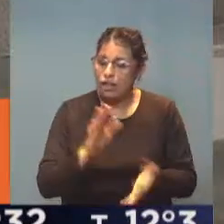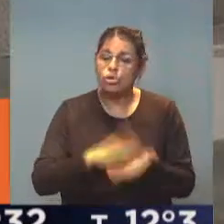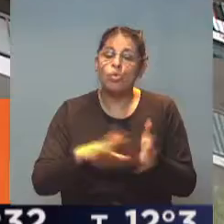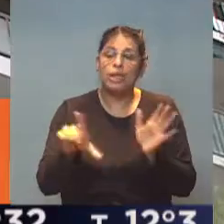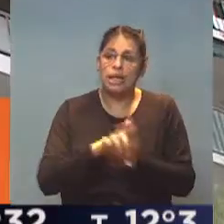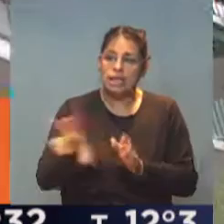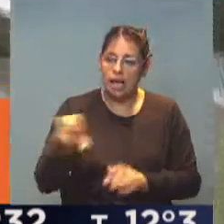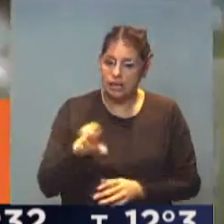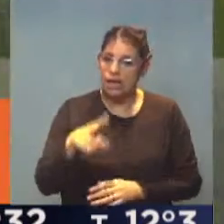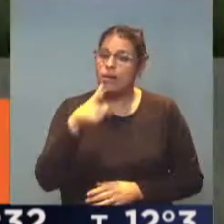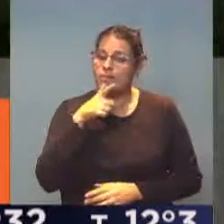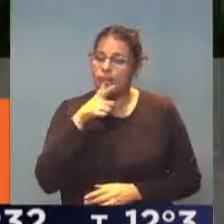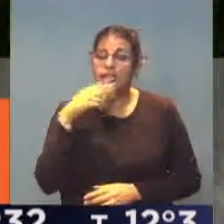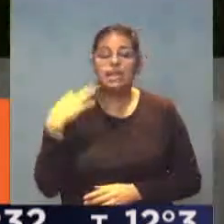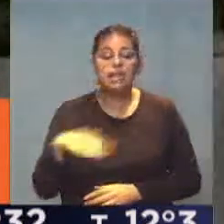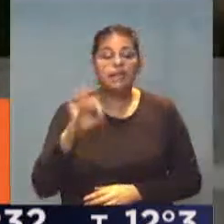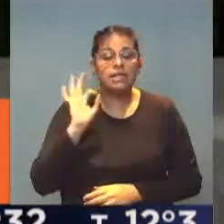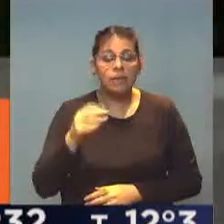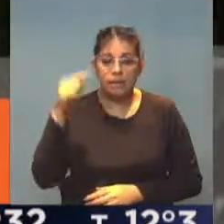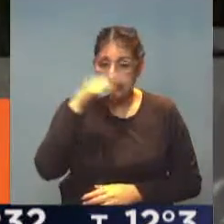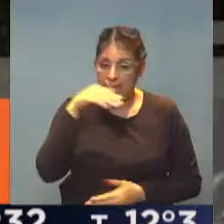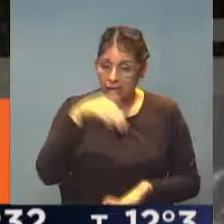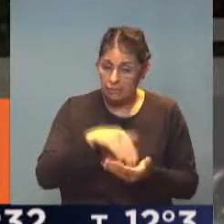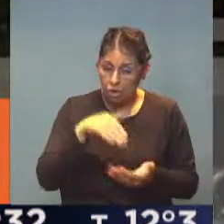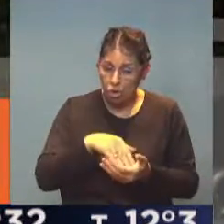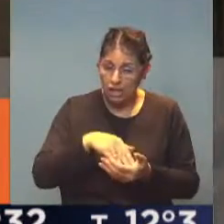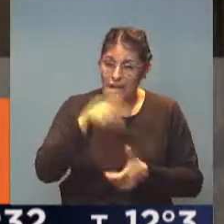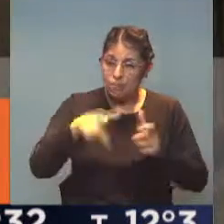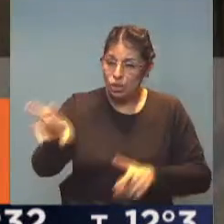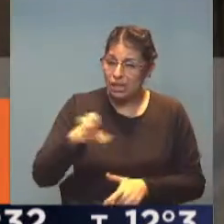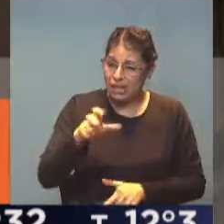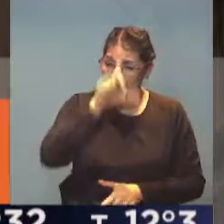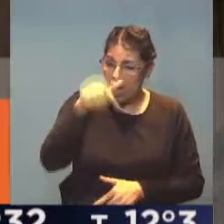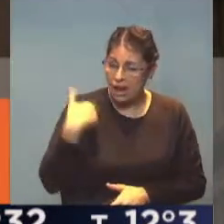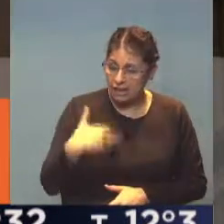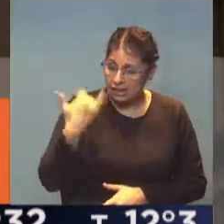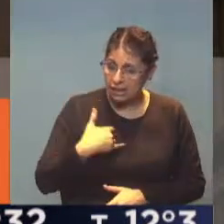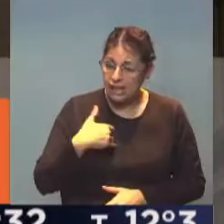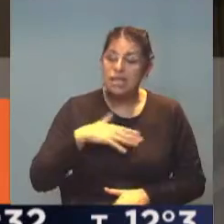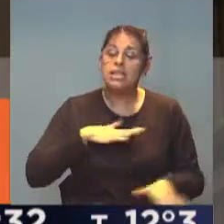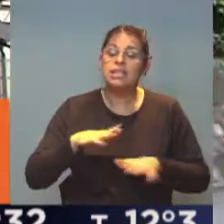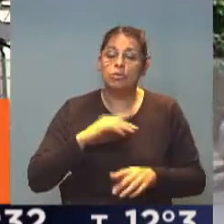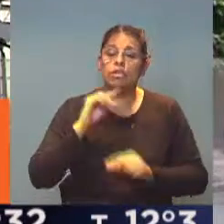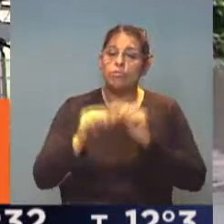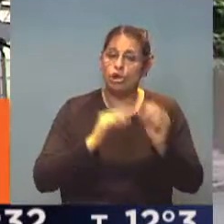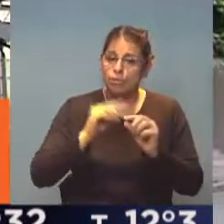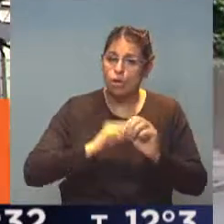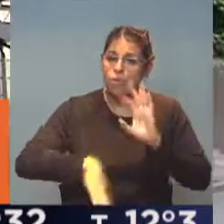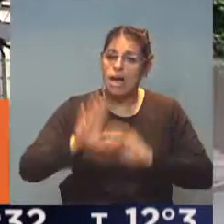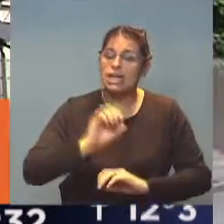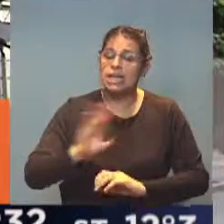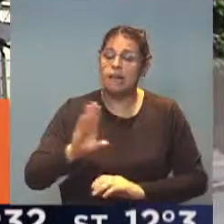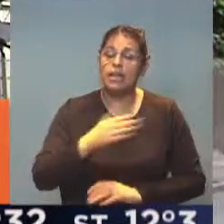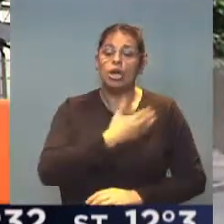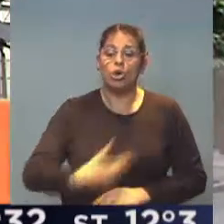Y ahí me parece que hay que tener en cuenta que somos 7 millones de inquilinos en el país y que la situación es cada vez más grave. El oficialismo presentó un